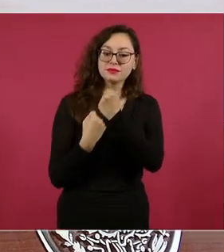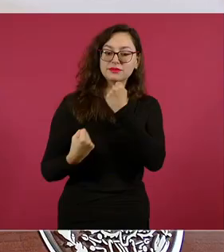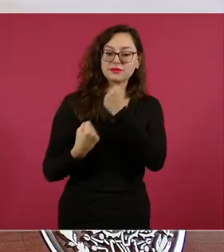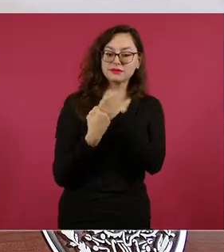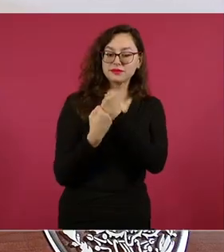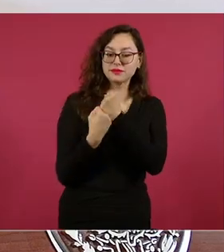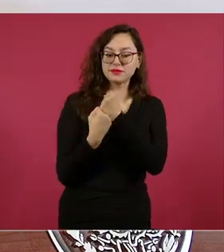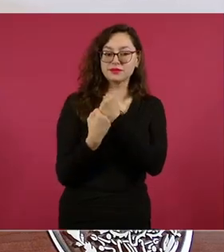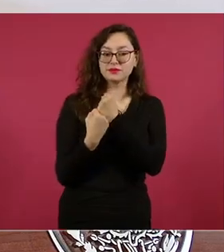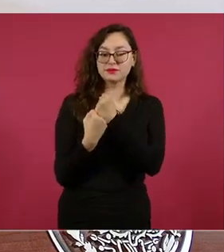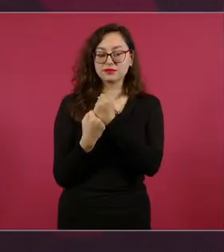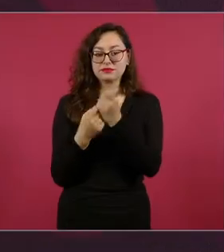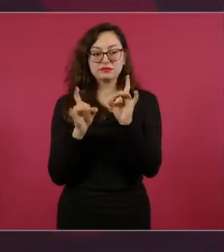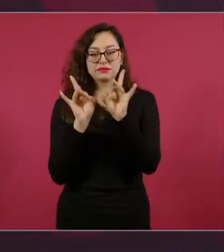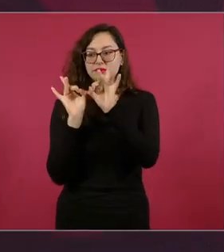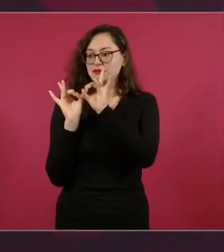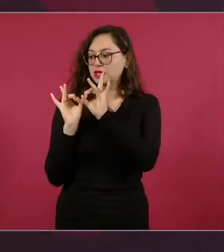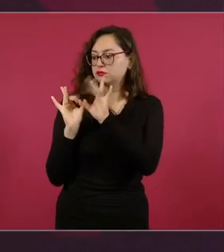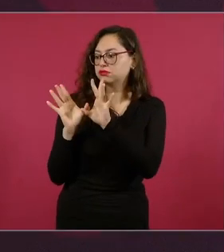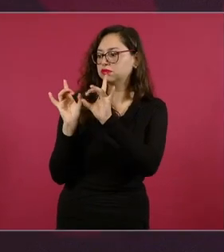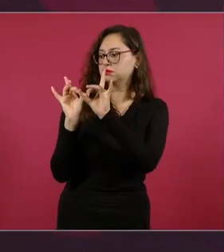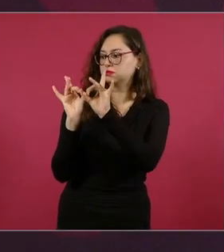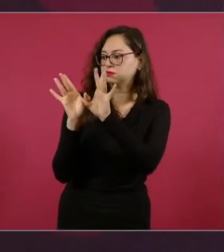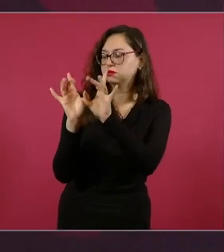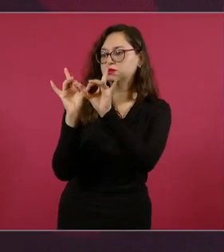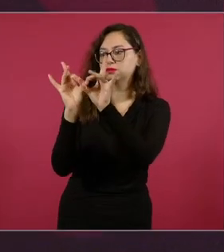En los momentos más difíciles,